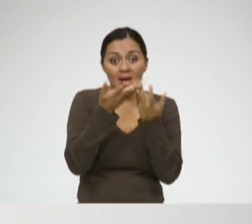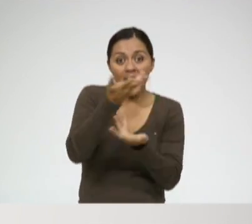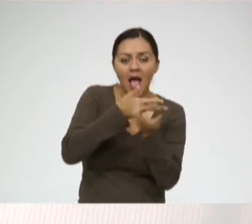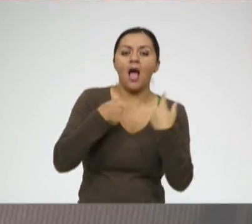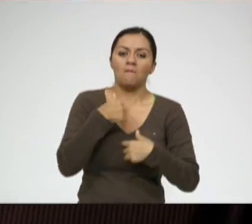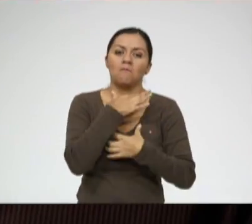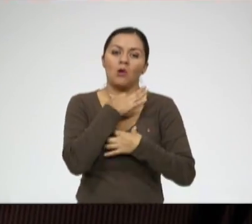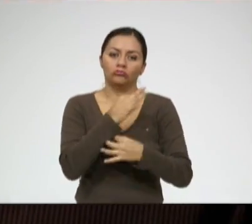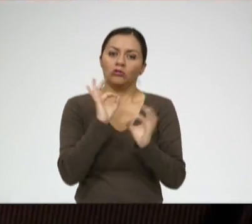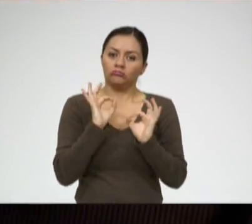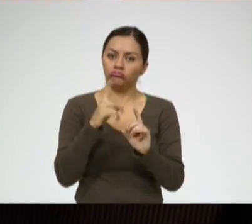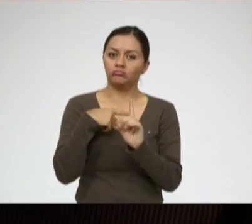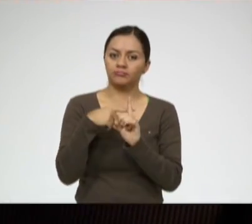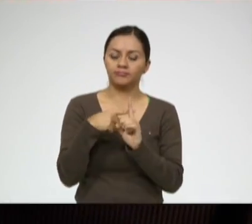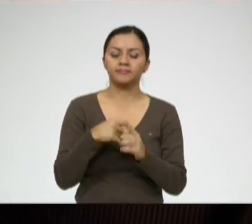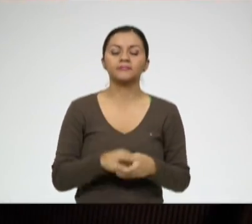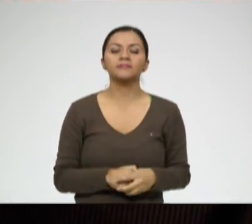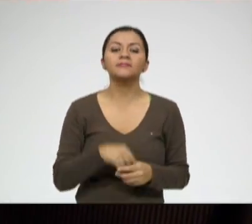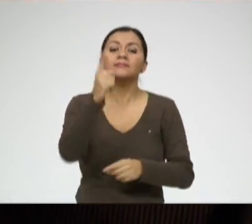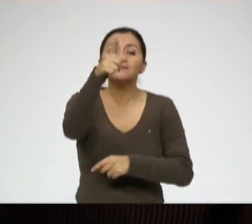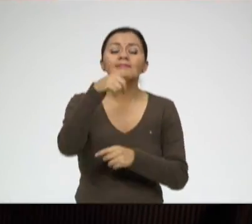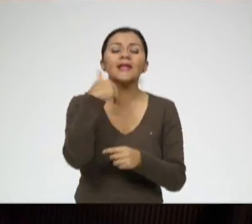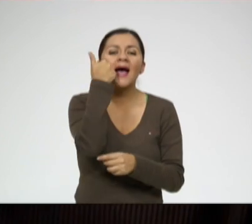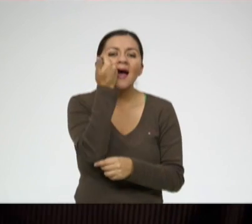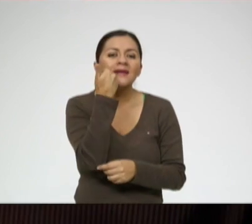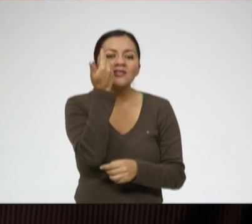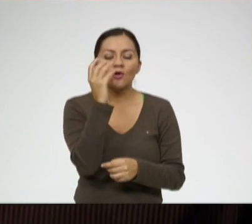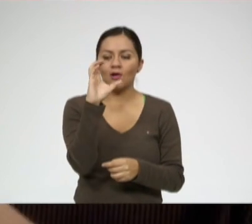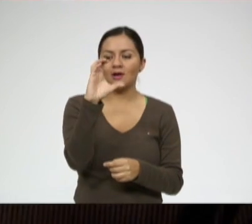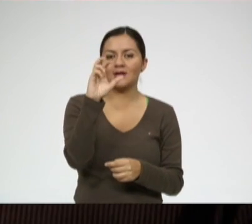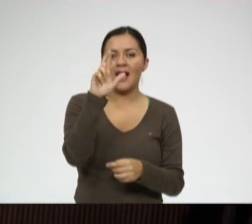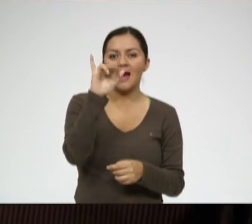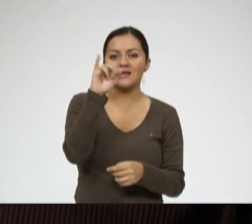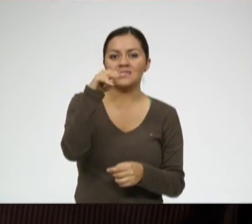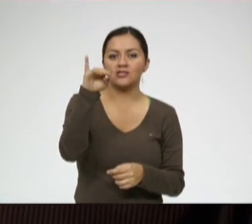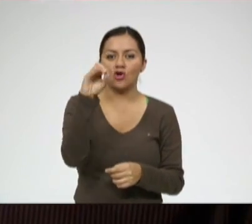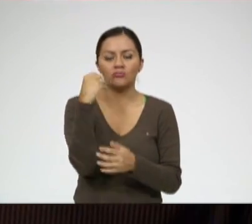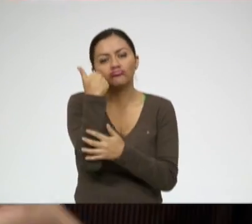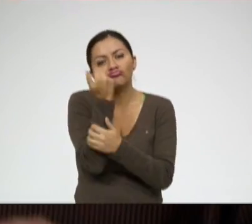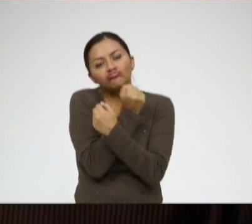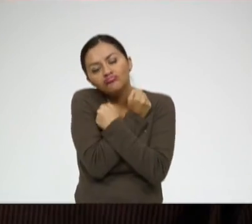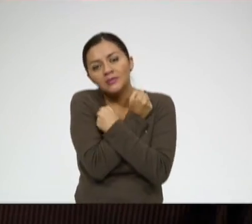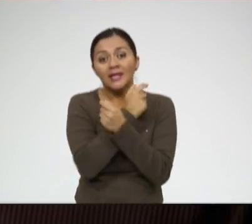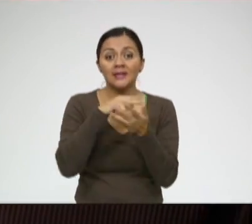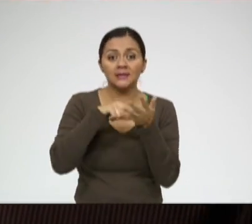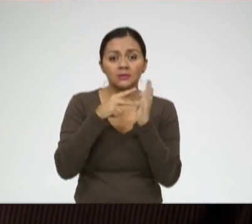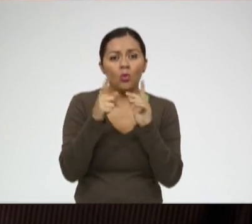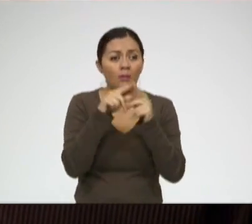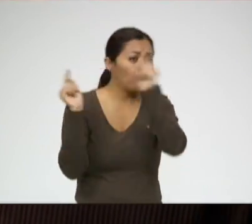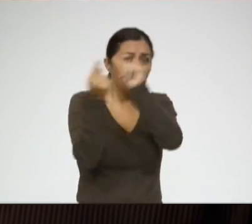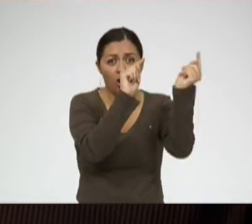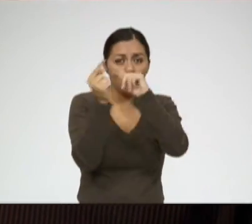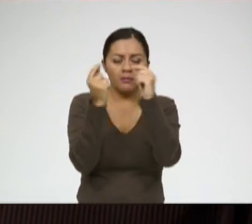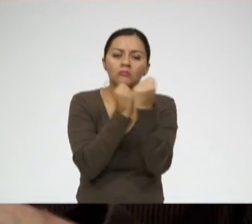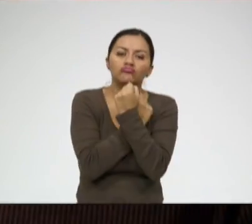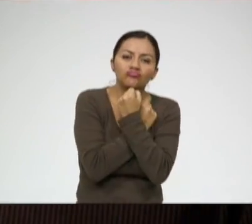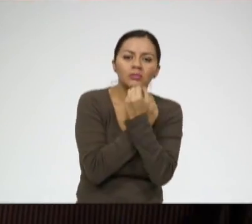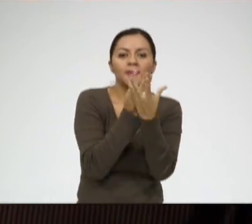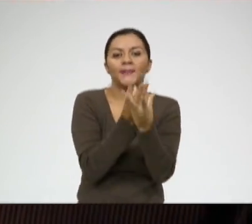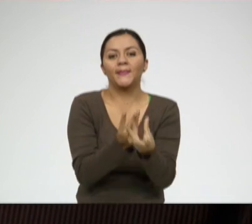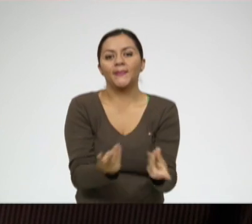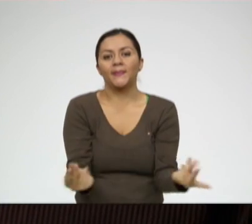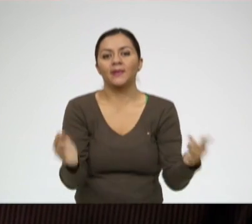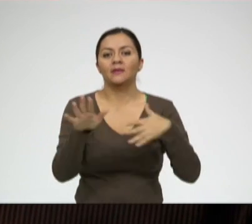todo eso. El cariño es un elemento muy importante para poder procesar los momentos de conflictividad, los momentos